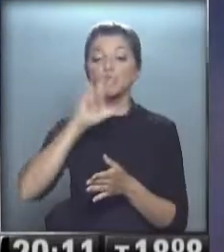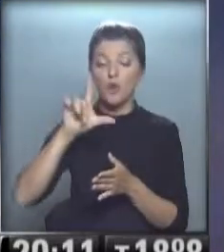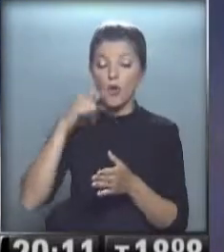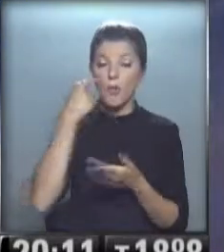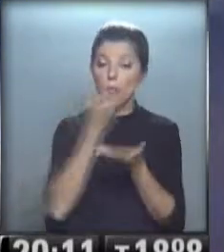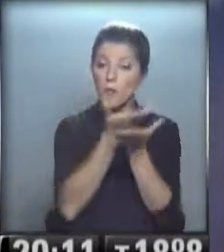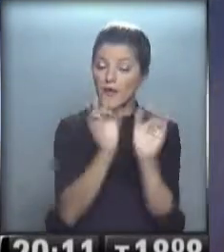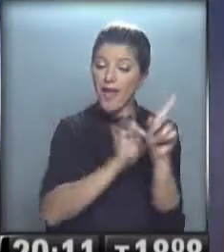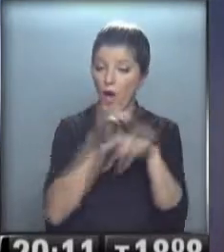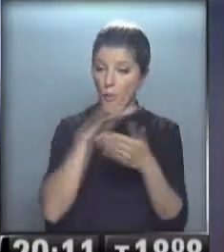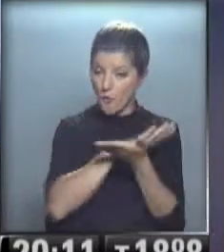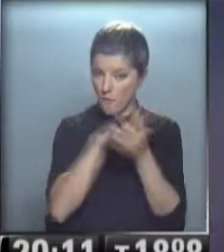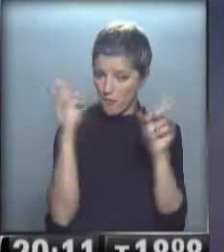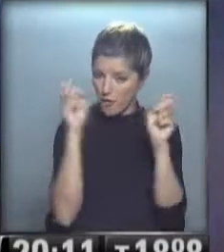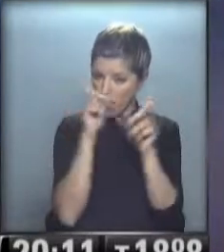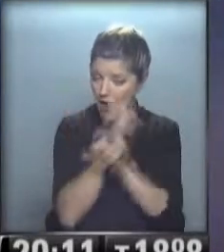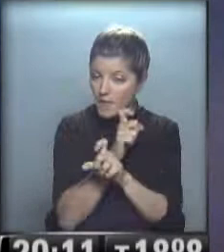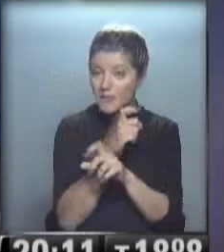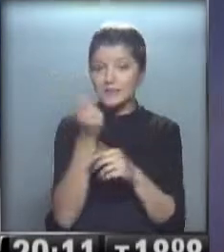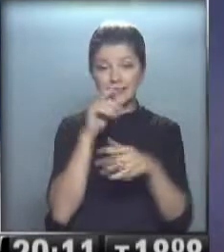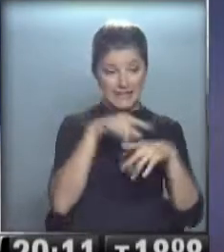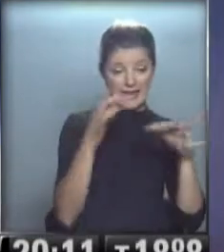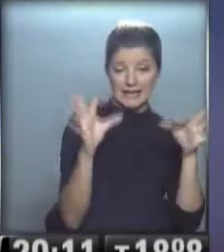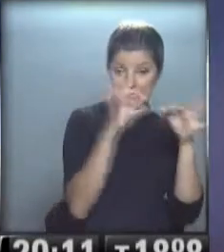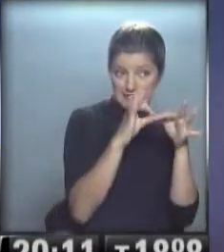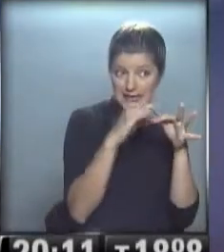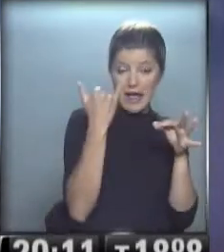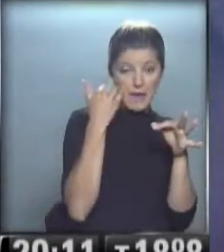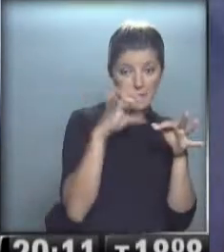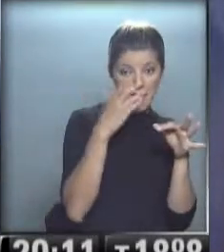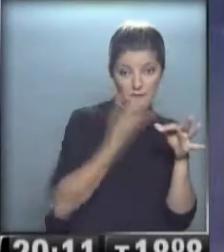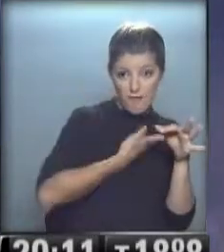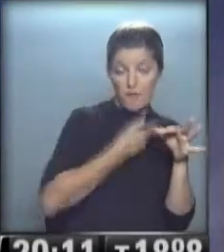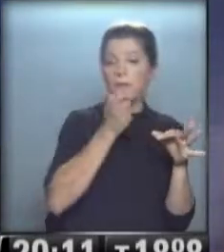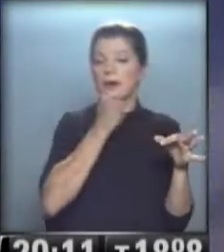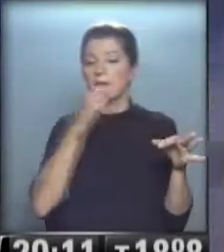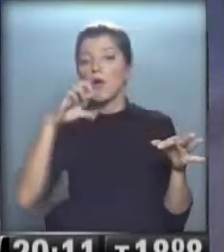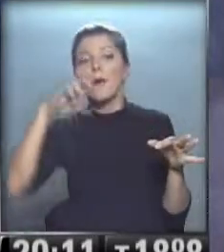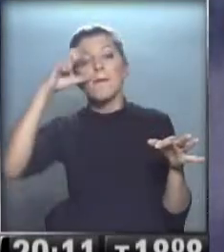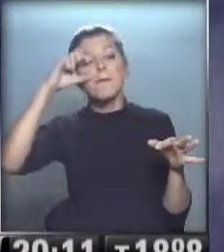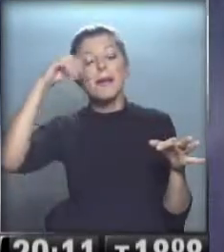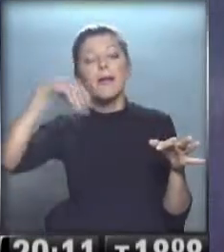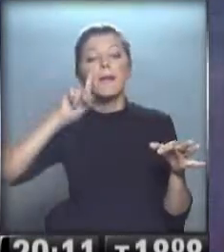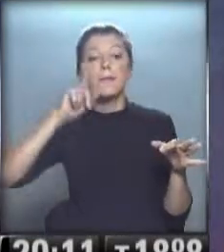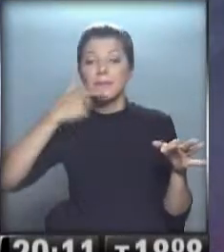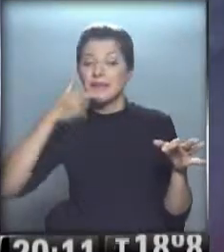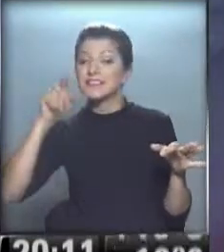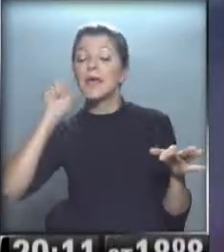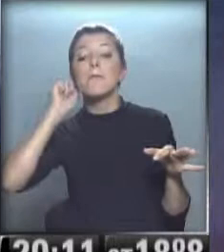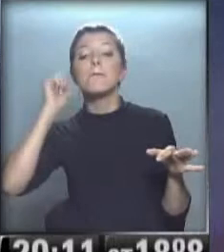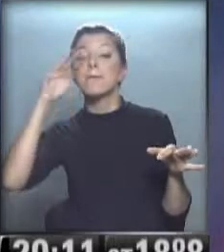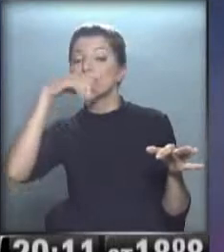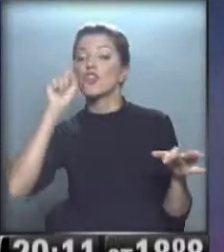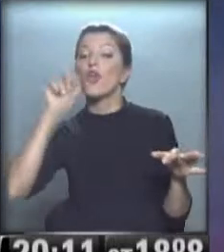traían a algunas empresas a asociarse a YPF. Una de ellas es justamente Pemex, Petróleos de México, que por eso Pemex estuvo